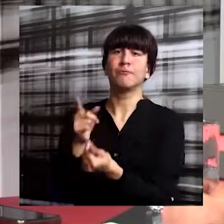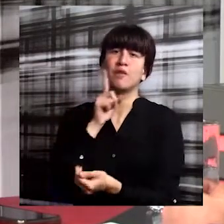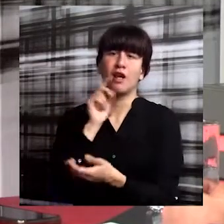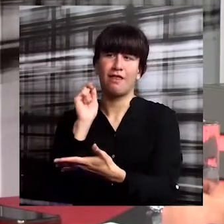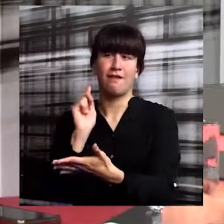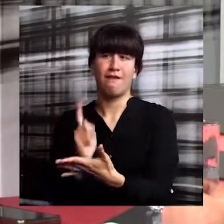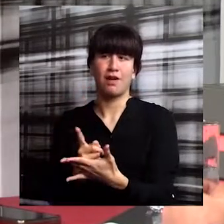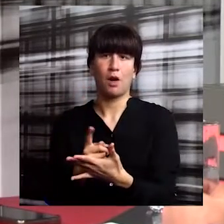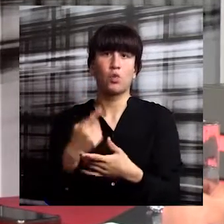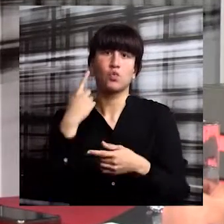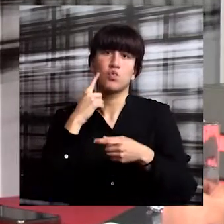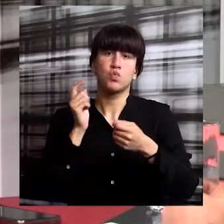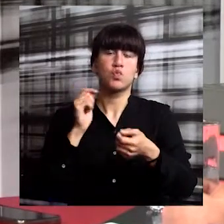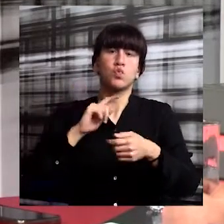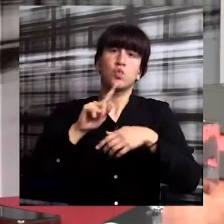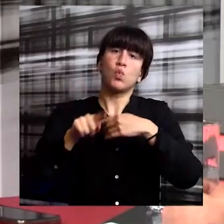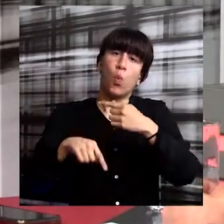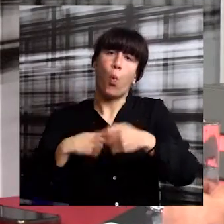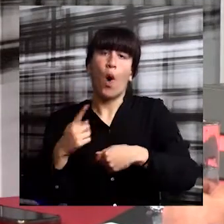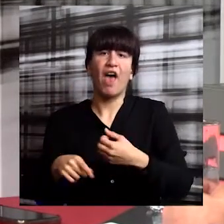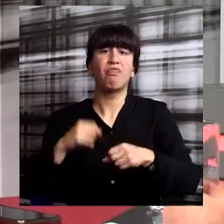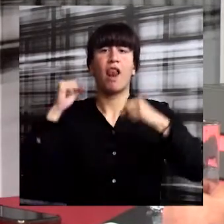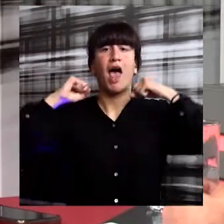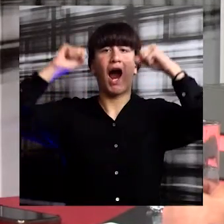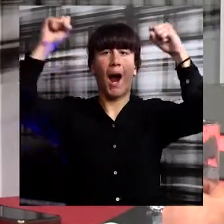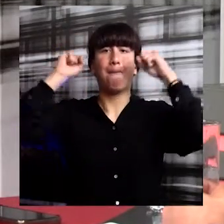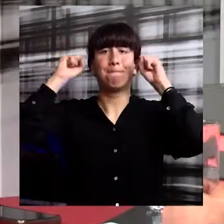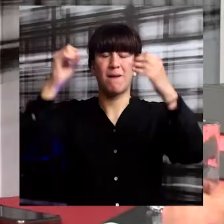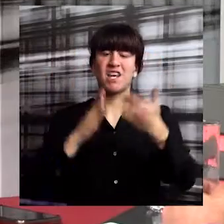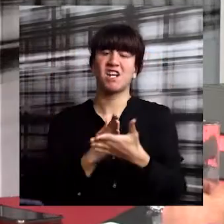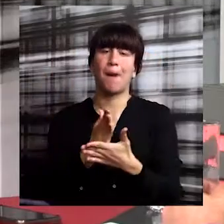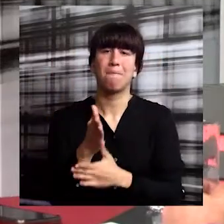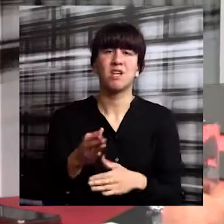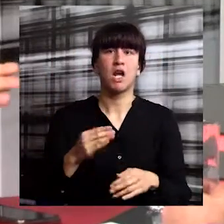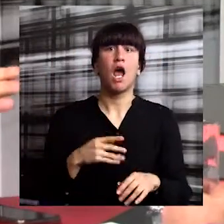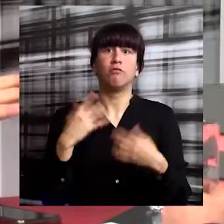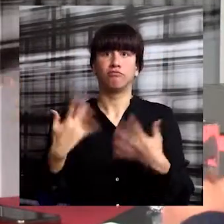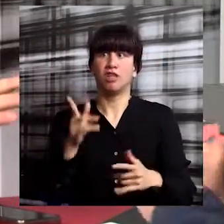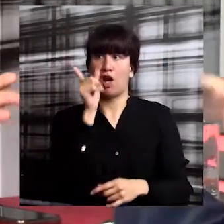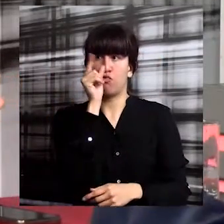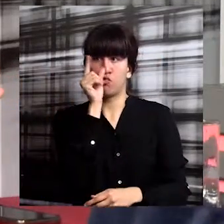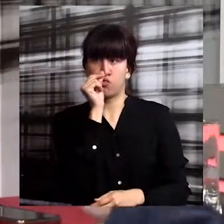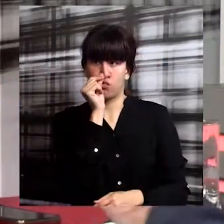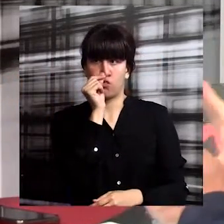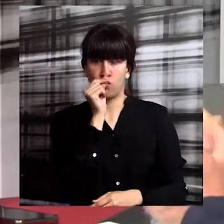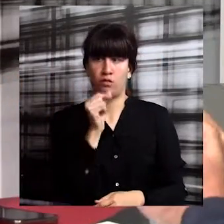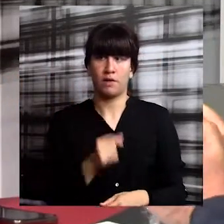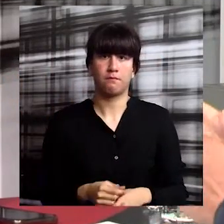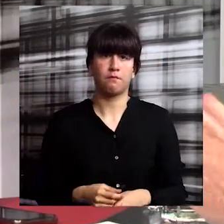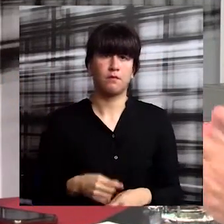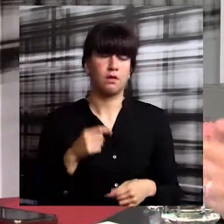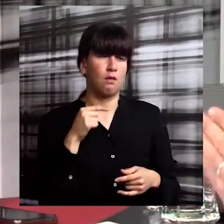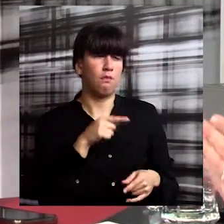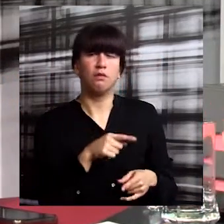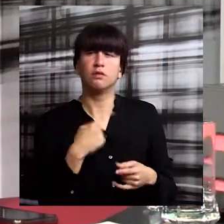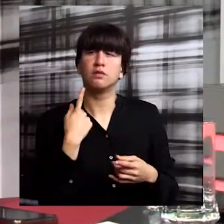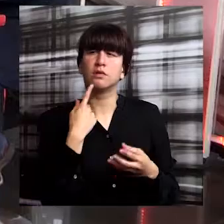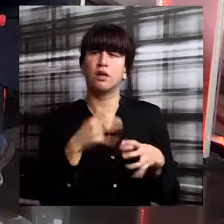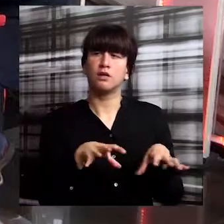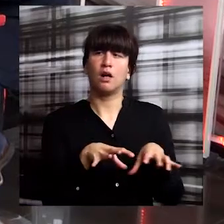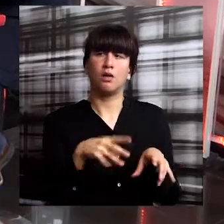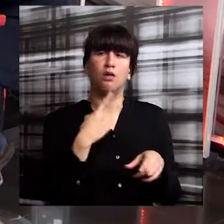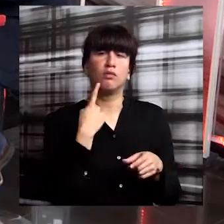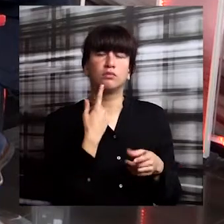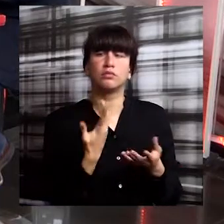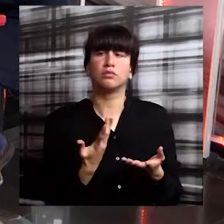que durante las campañas que se van a iniciar, ¿no es cierto?, a partir de octubre de este año ya... Pero la ley dice otra cosa, porque la campaña tiene que ser meses